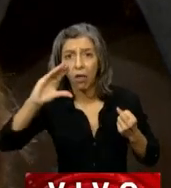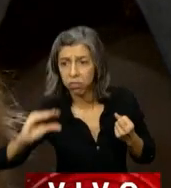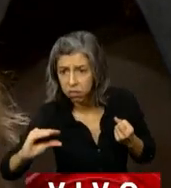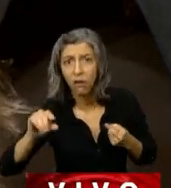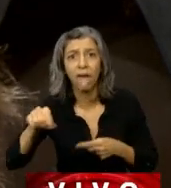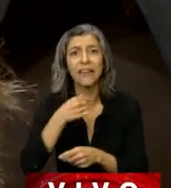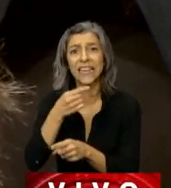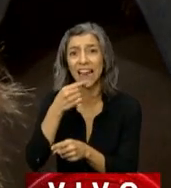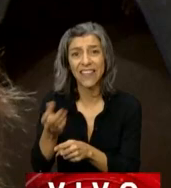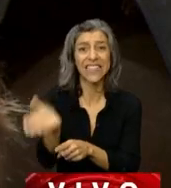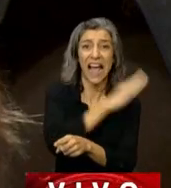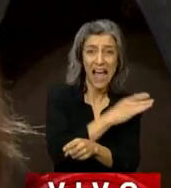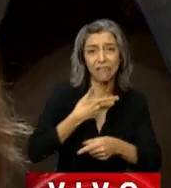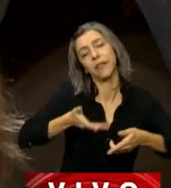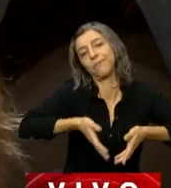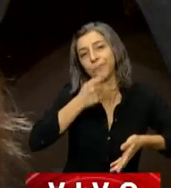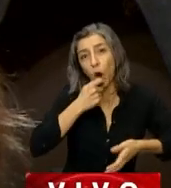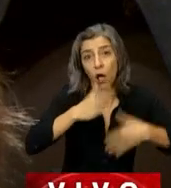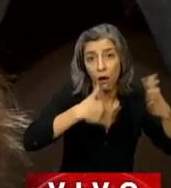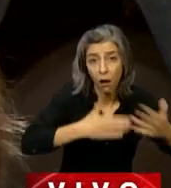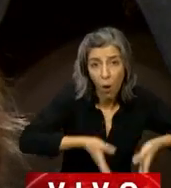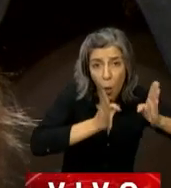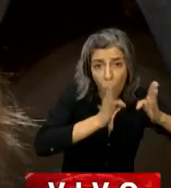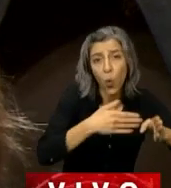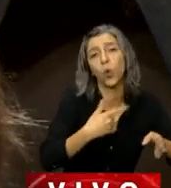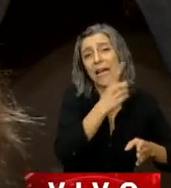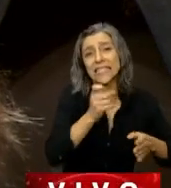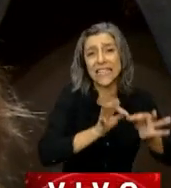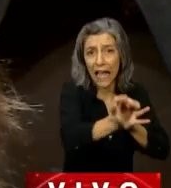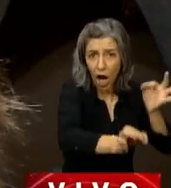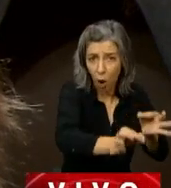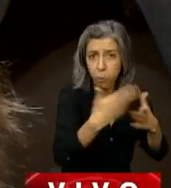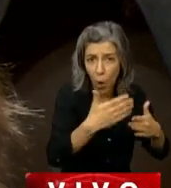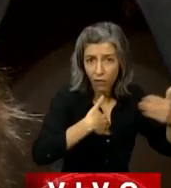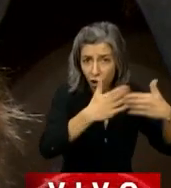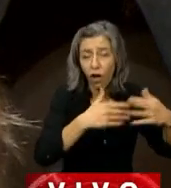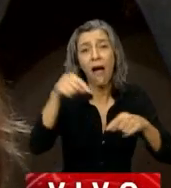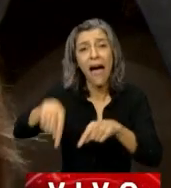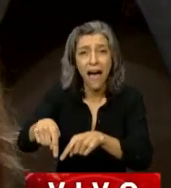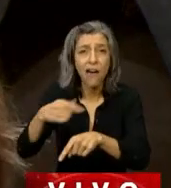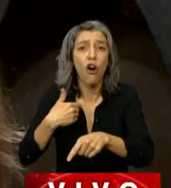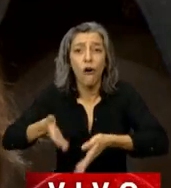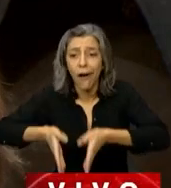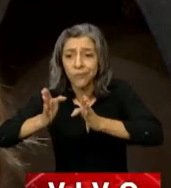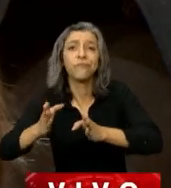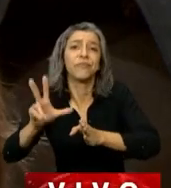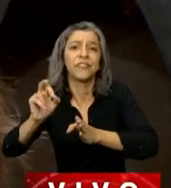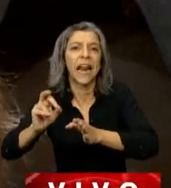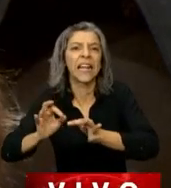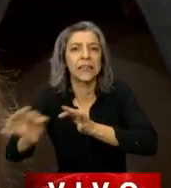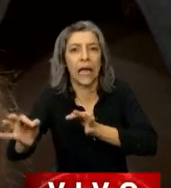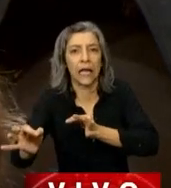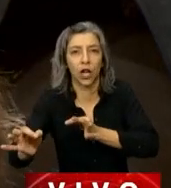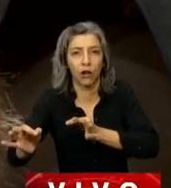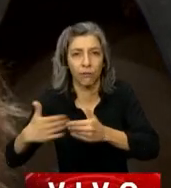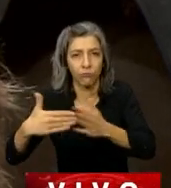monto reconocido actualmente y con la claudicación aceptada por el gobernador Perotti, solo podemos hacer 30 kilómetros de